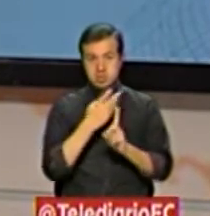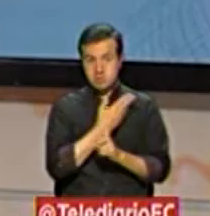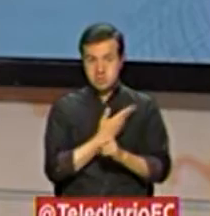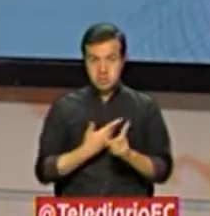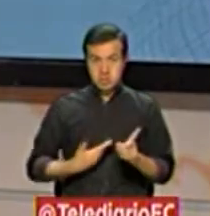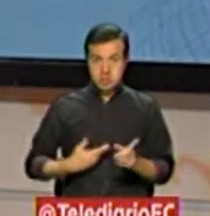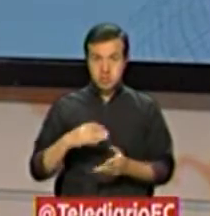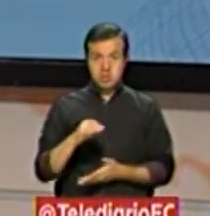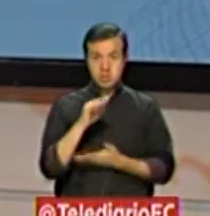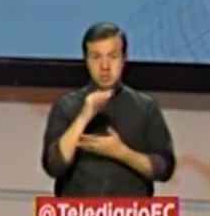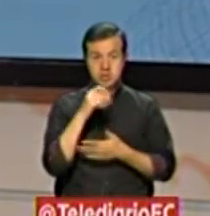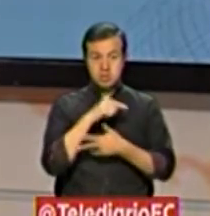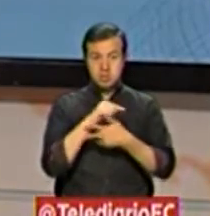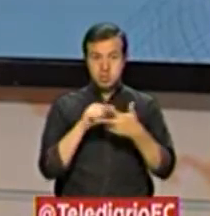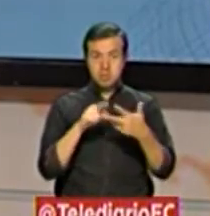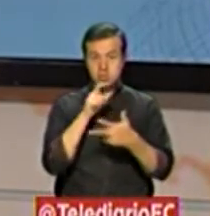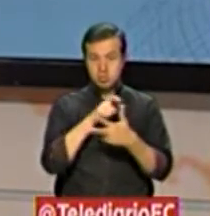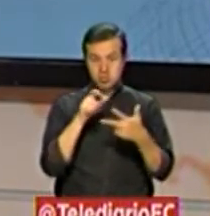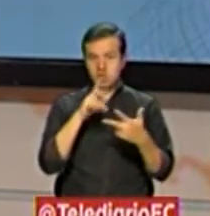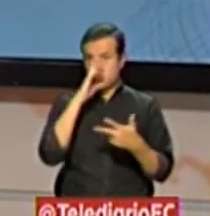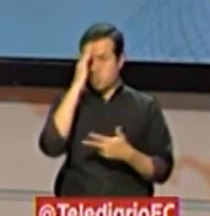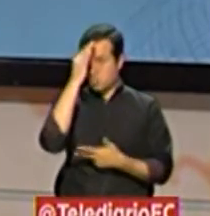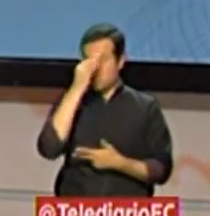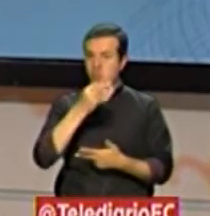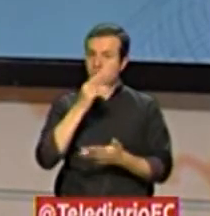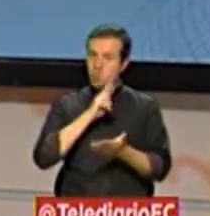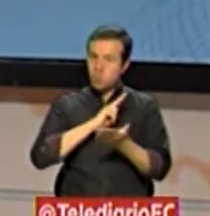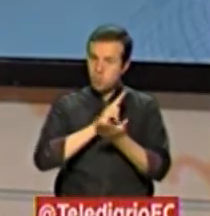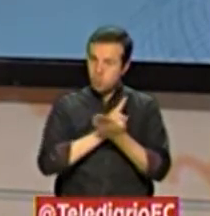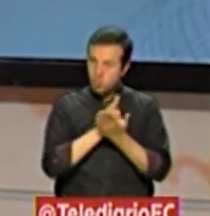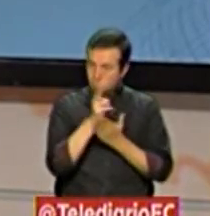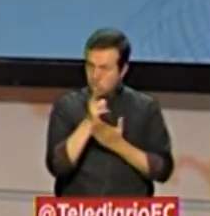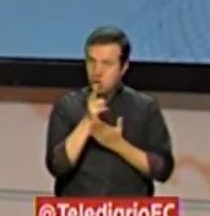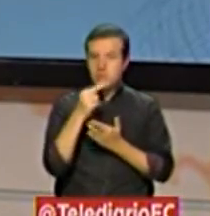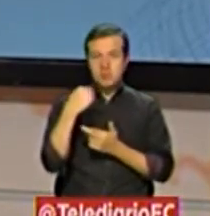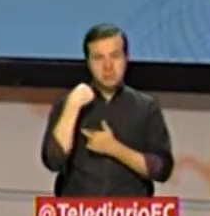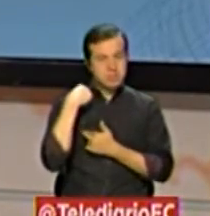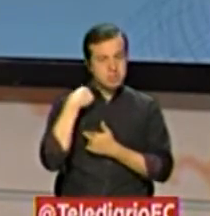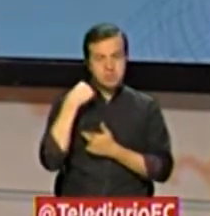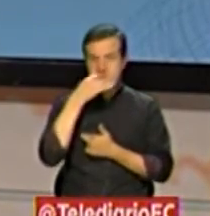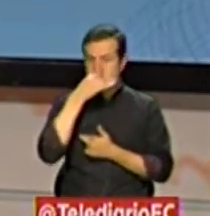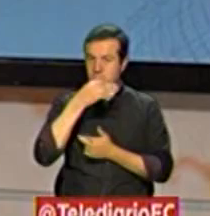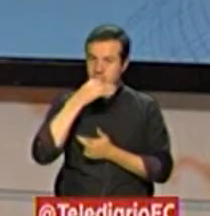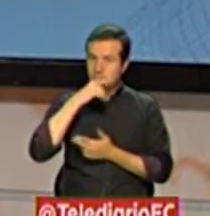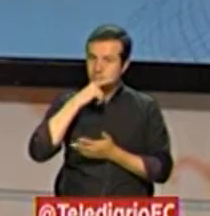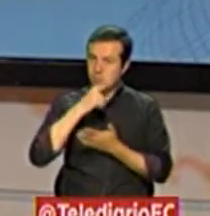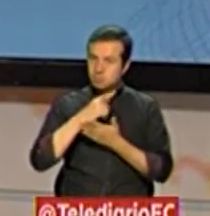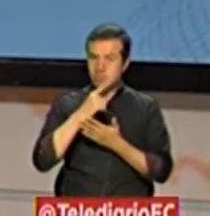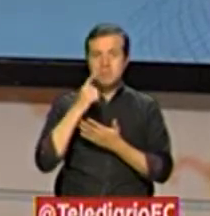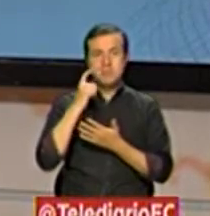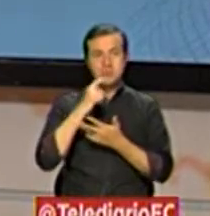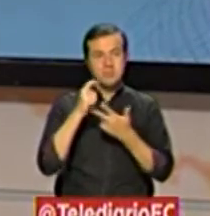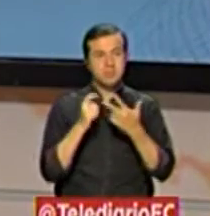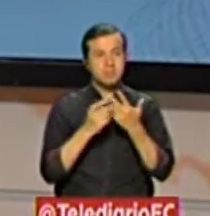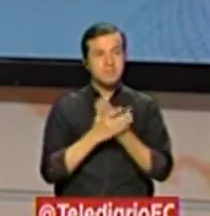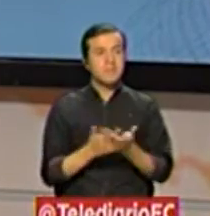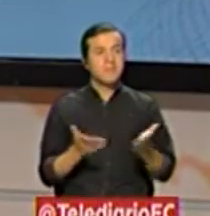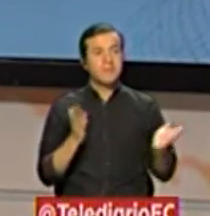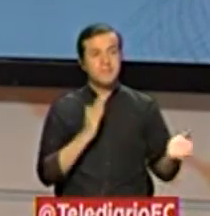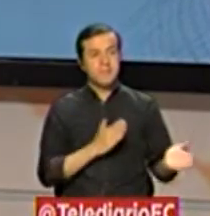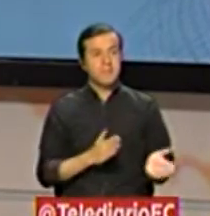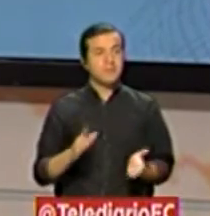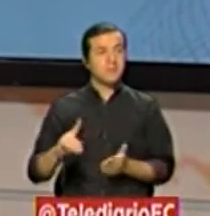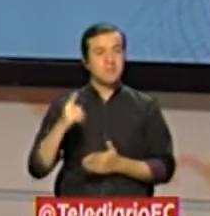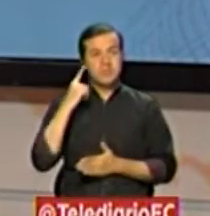más, que la terna sean personas honorables, responsables y decentes en la práctica, no solamente